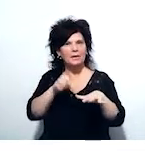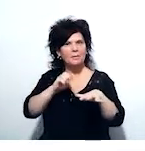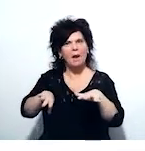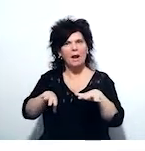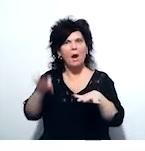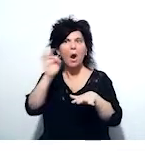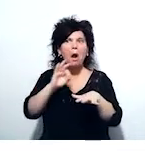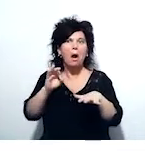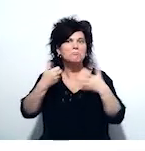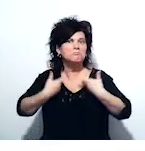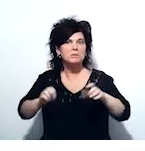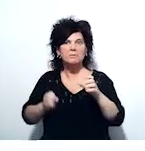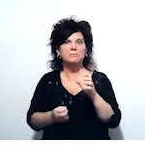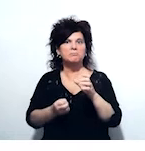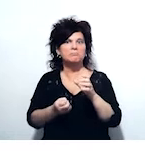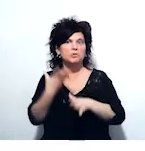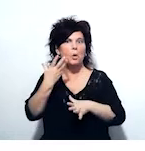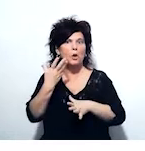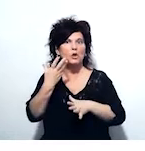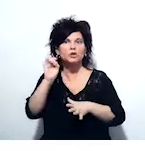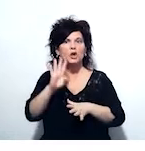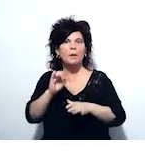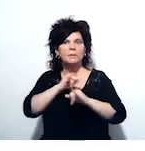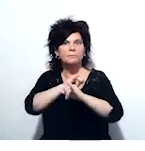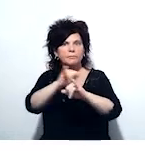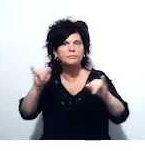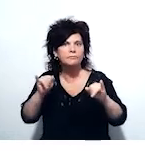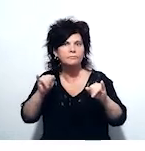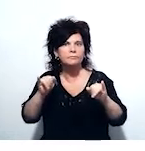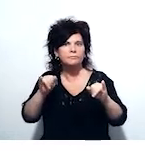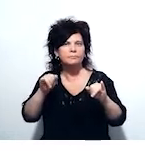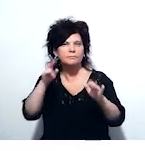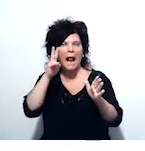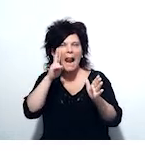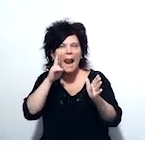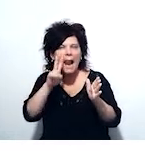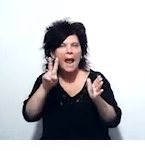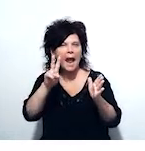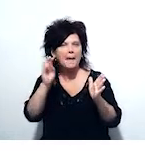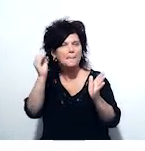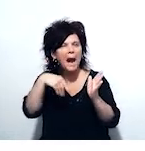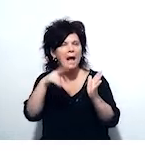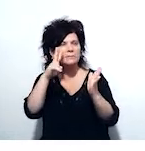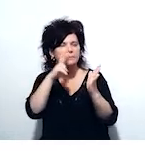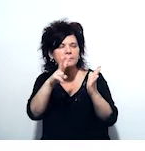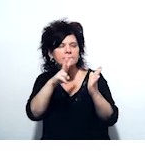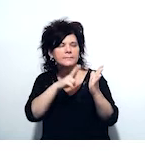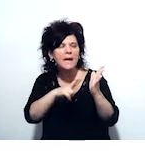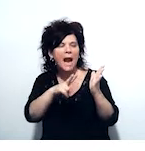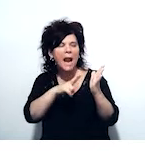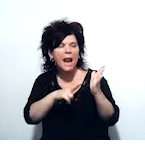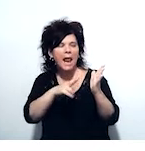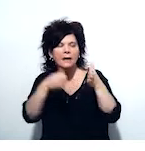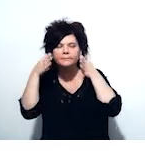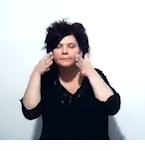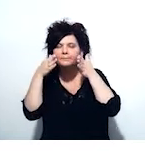fueron creados para difundir la noticia por un tiempo corto. Lea más allá. Si un titular impactante puede querer captar su atención,